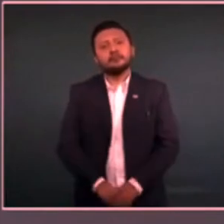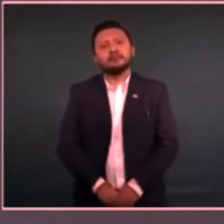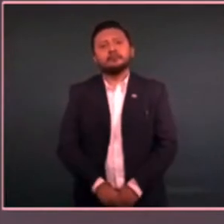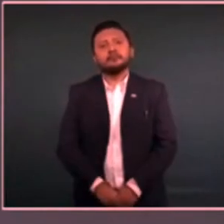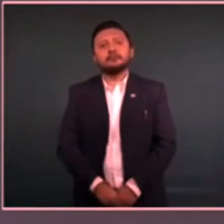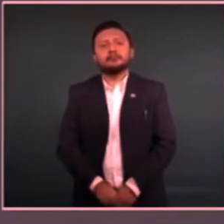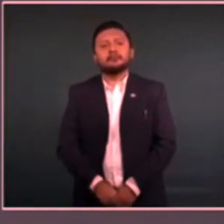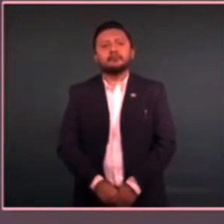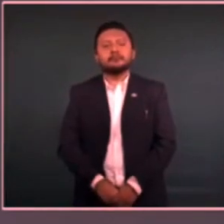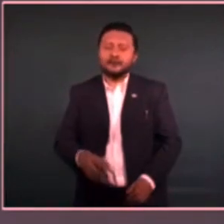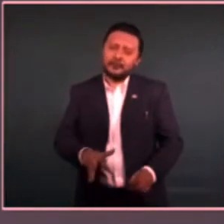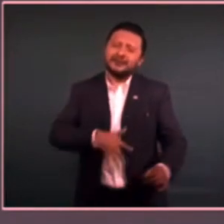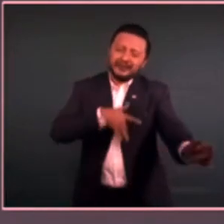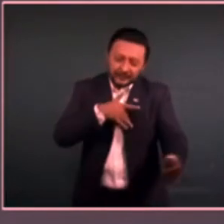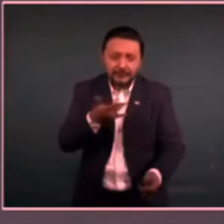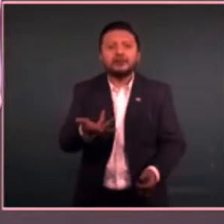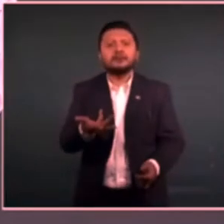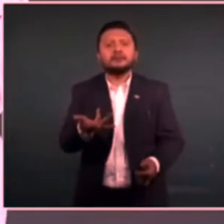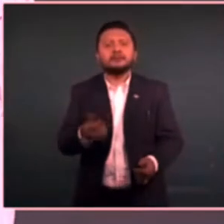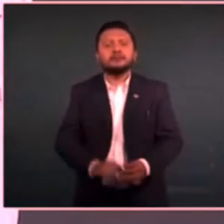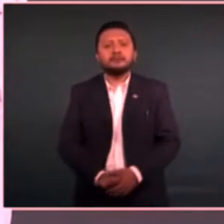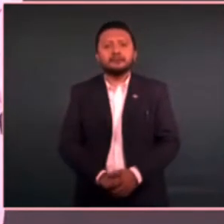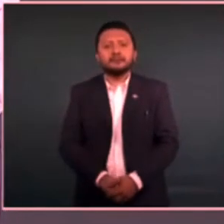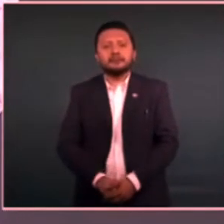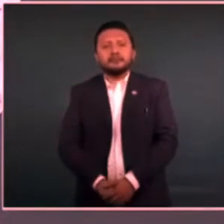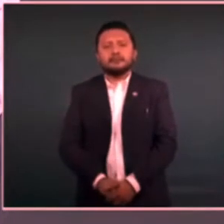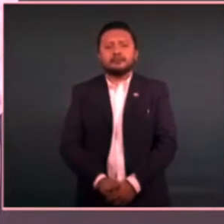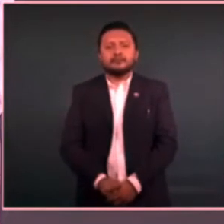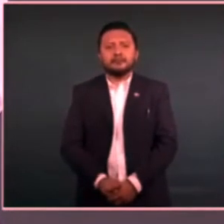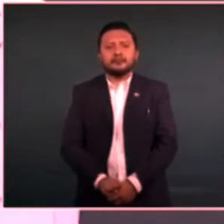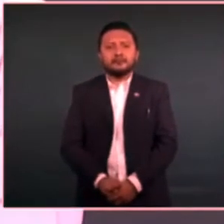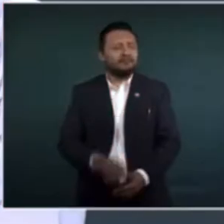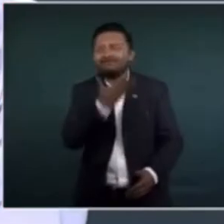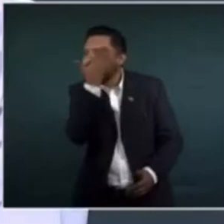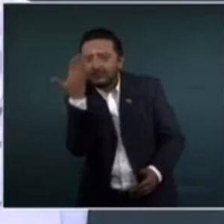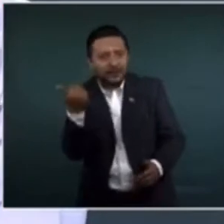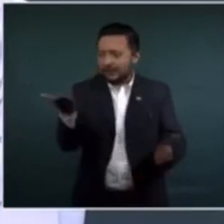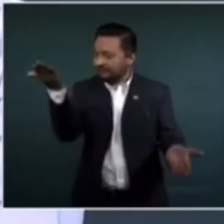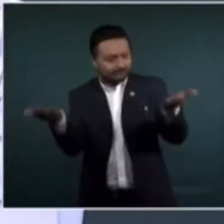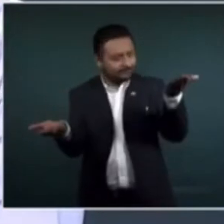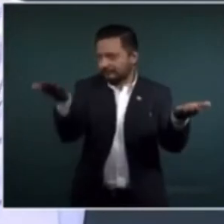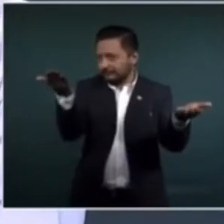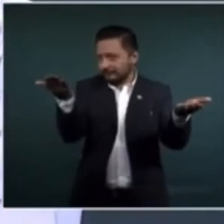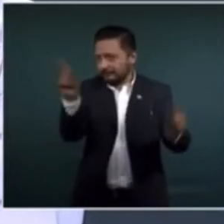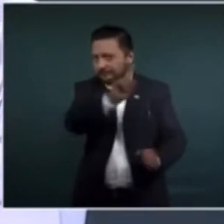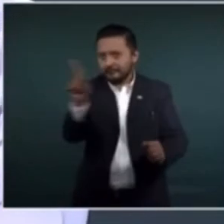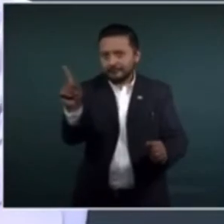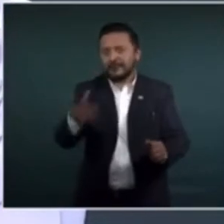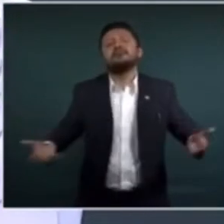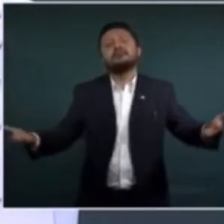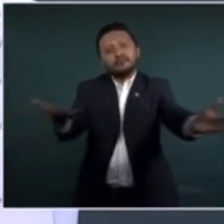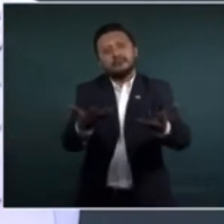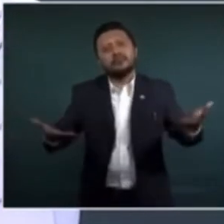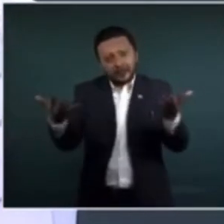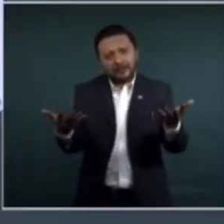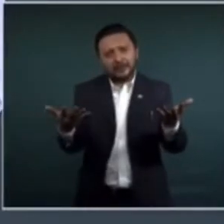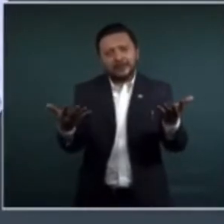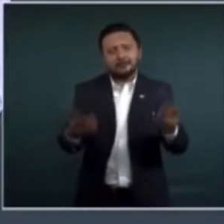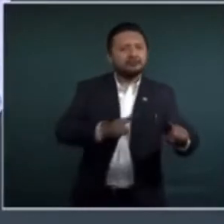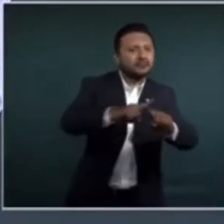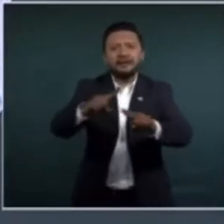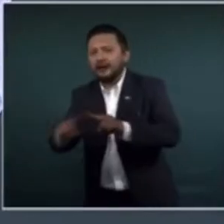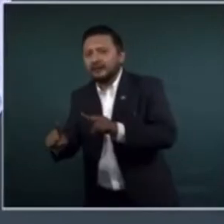por sensibilidad, por delicadeza, no debemos comparar. Lo han hecho algunos medios de